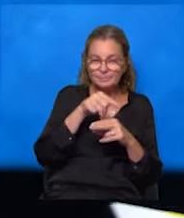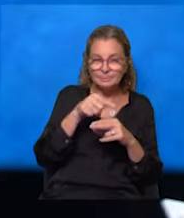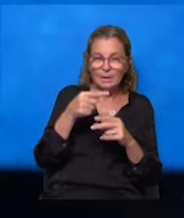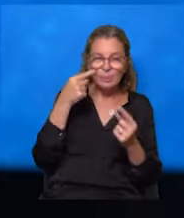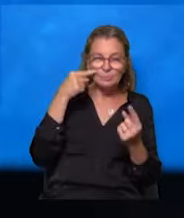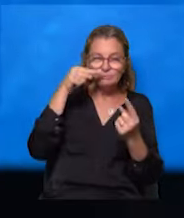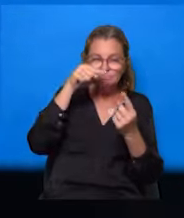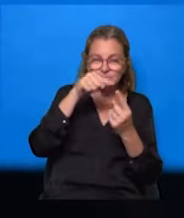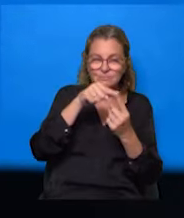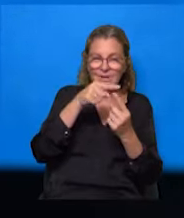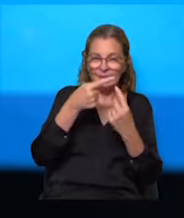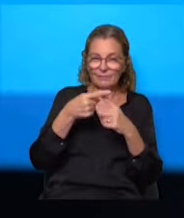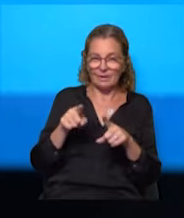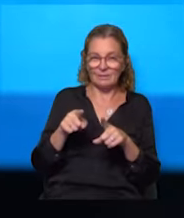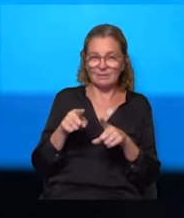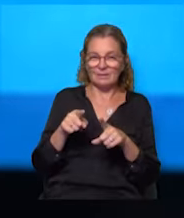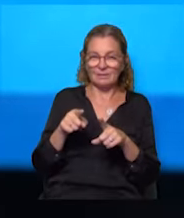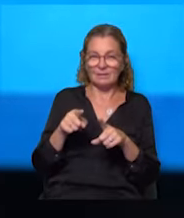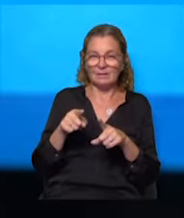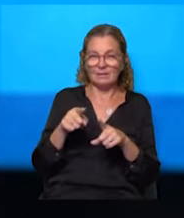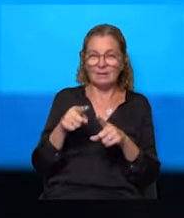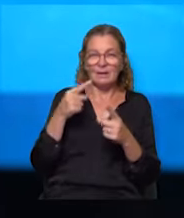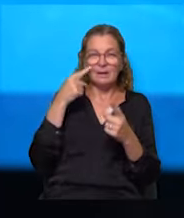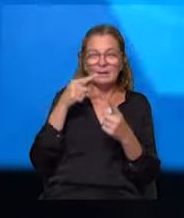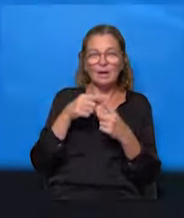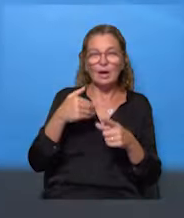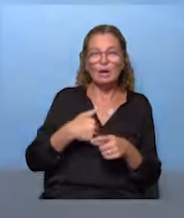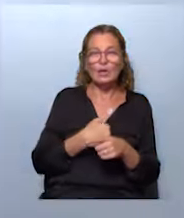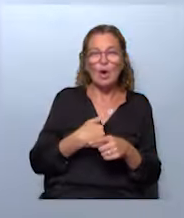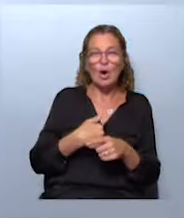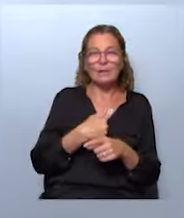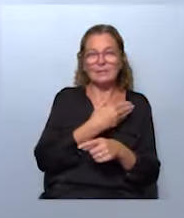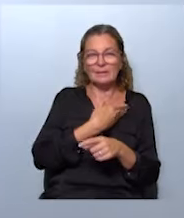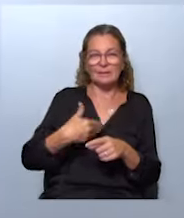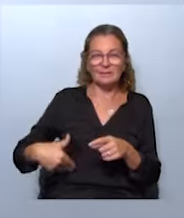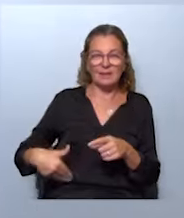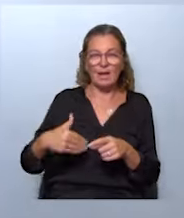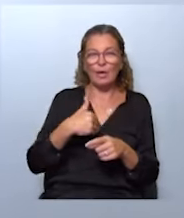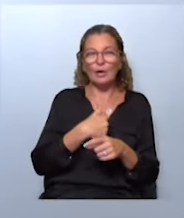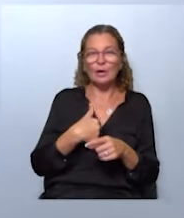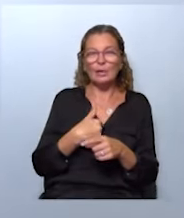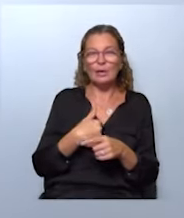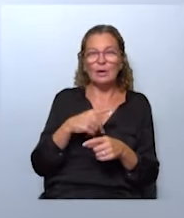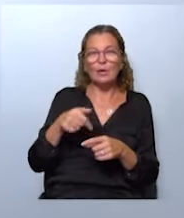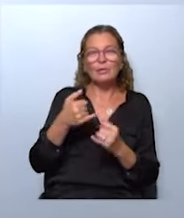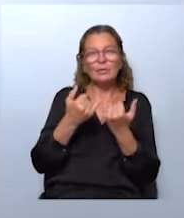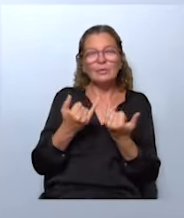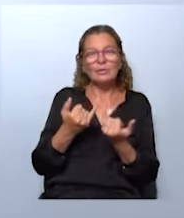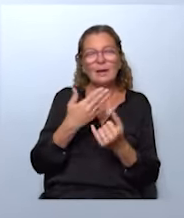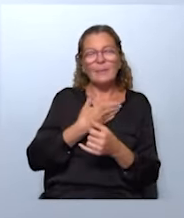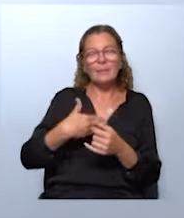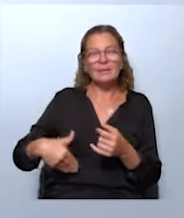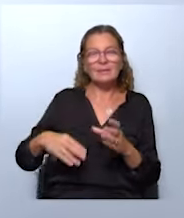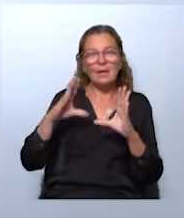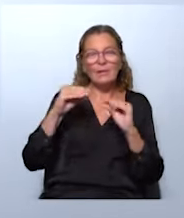eje que es diferente que es el eje de qué rol tiene el estado Qué rol tiene el Estado el otro día el presidente